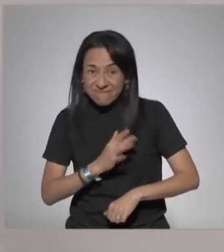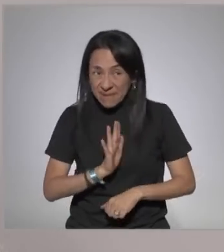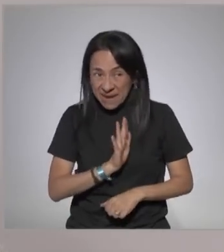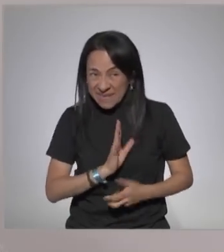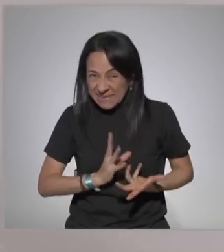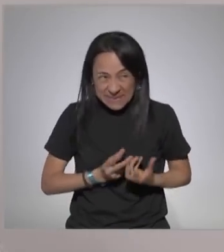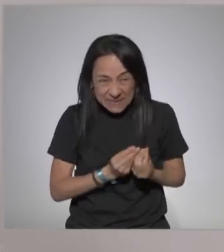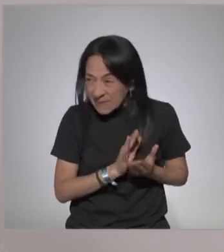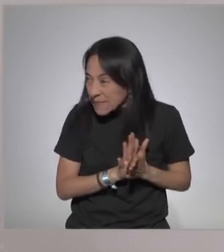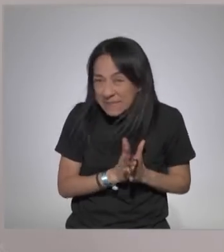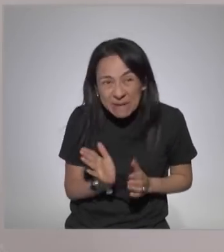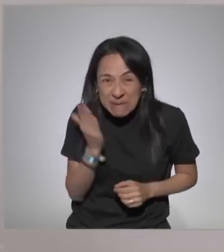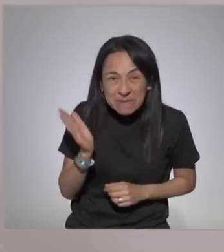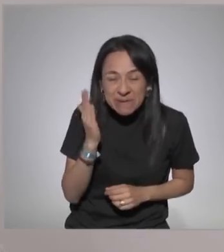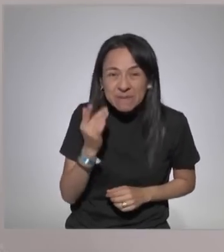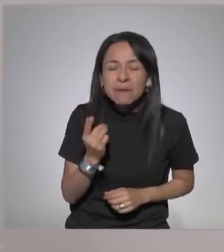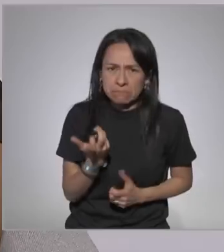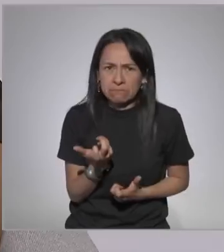vínculos, Angelina.